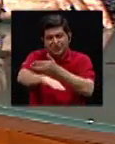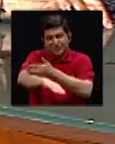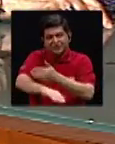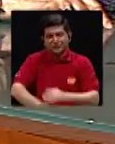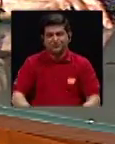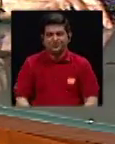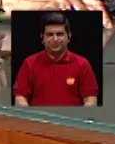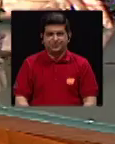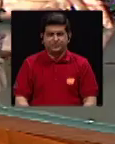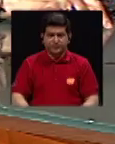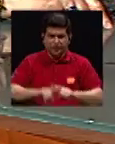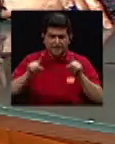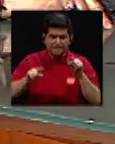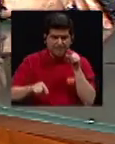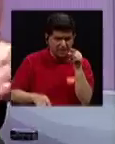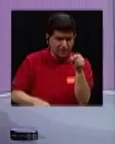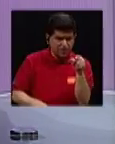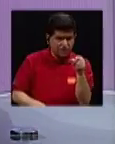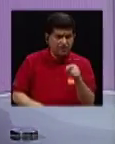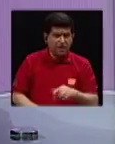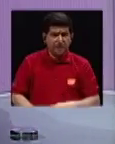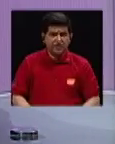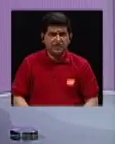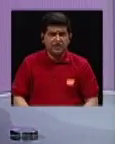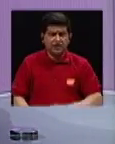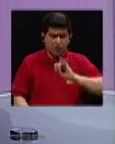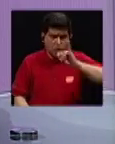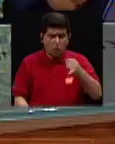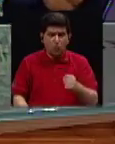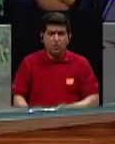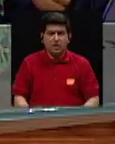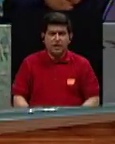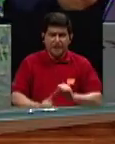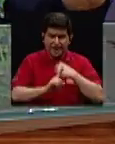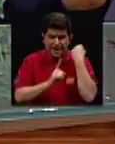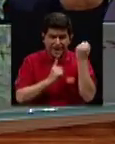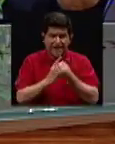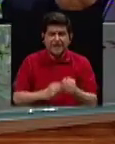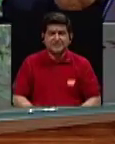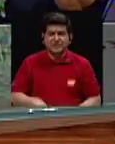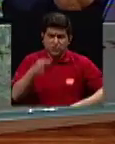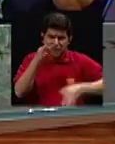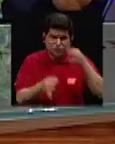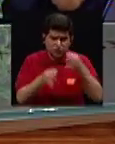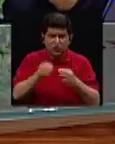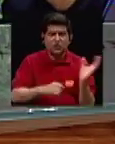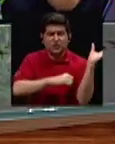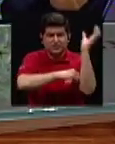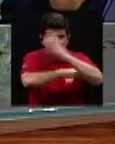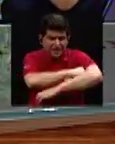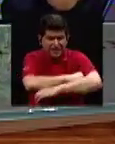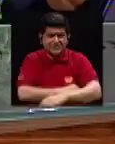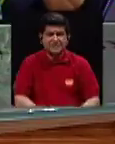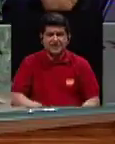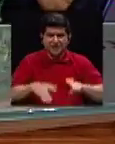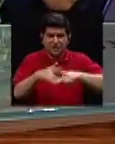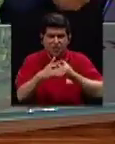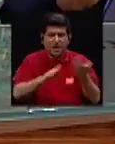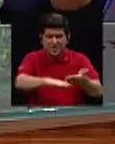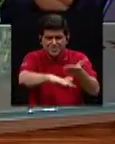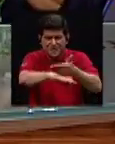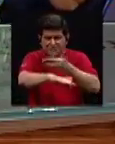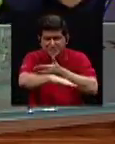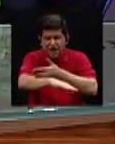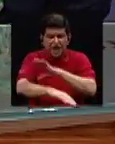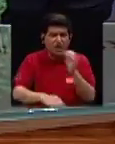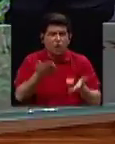por avanzar e pero es allí este eh Julia en el campo digamos de de la Justicia del castigo